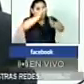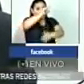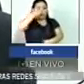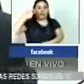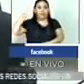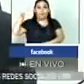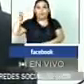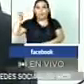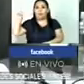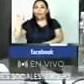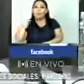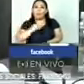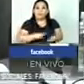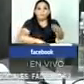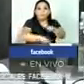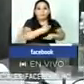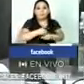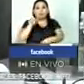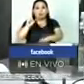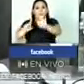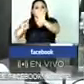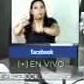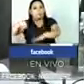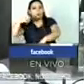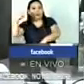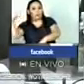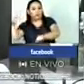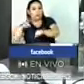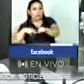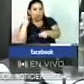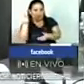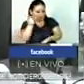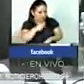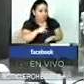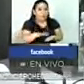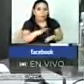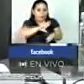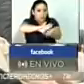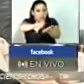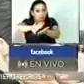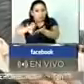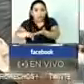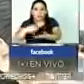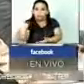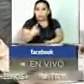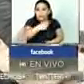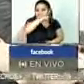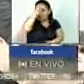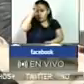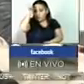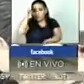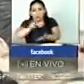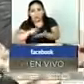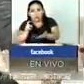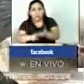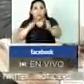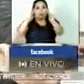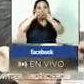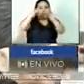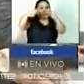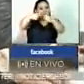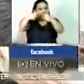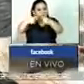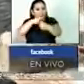16 millones de dólares. El dinero sería orientado para el pago de salarios y pago de deuda de energía eléctrica,